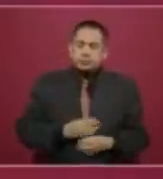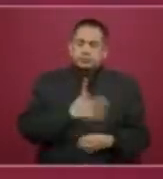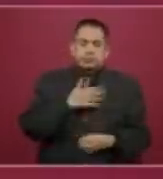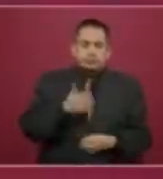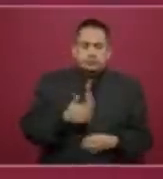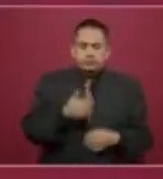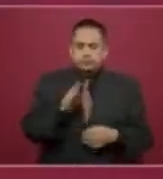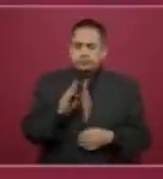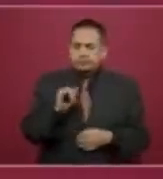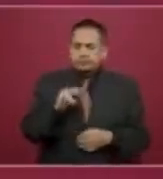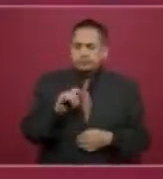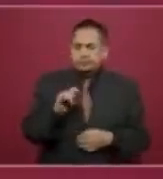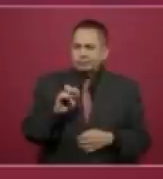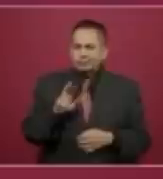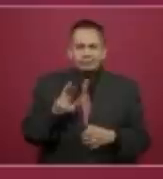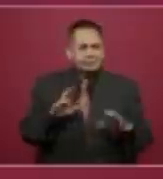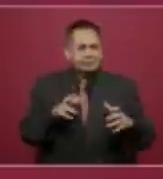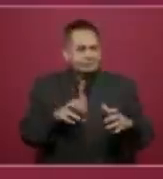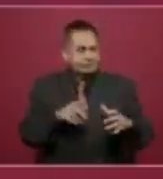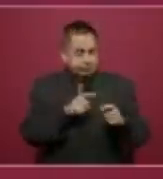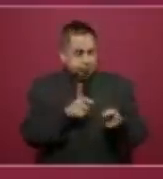incorporándose a